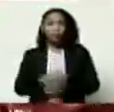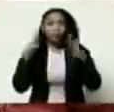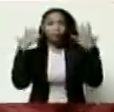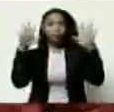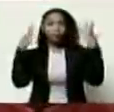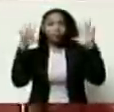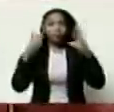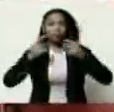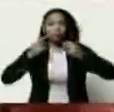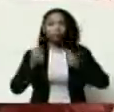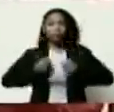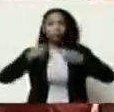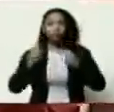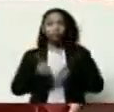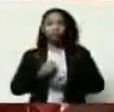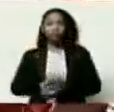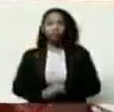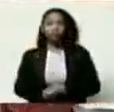activamente.